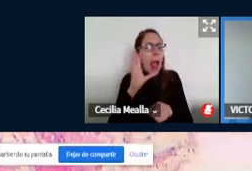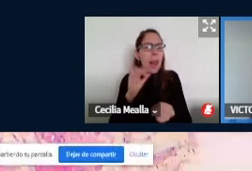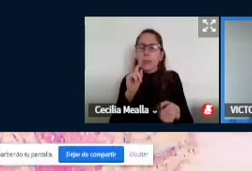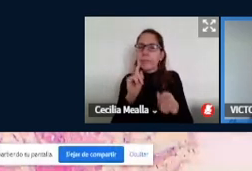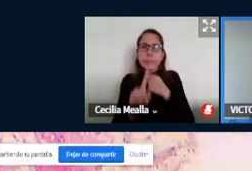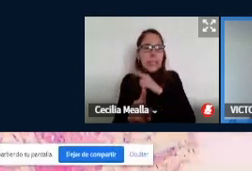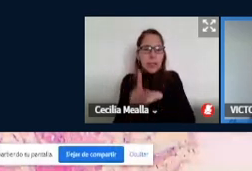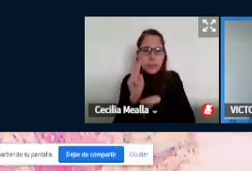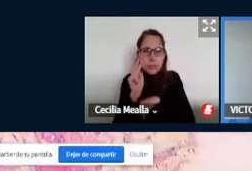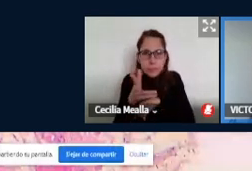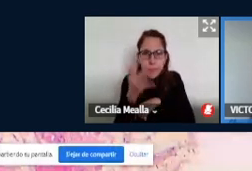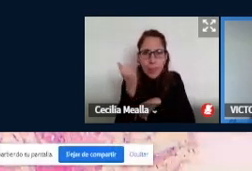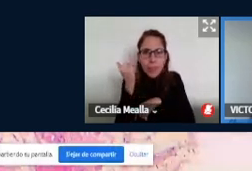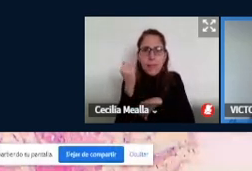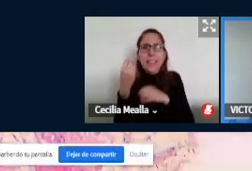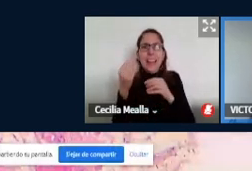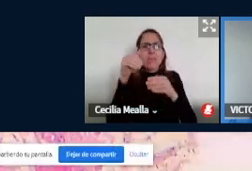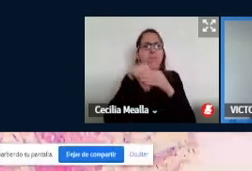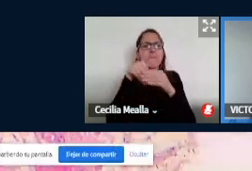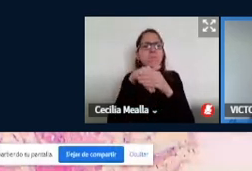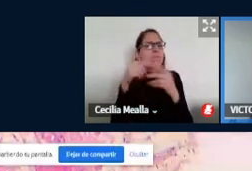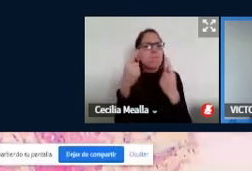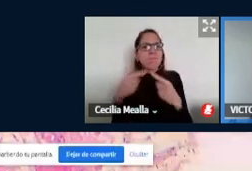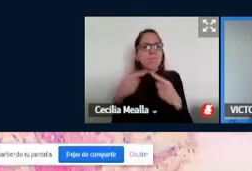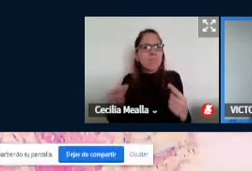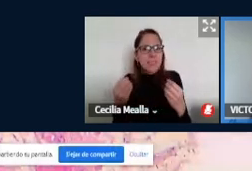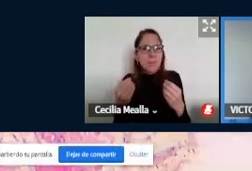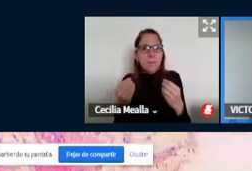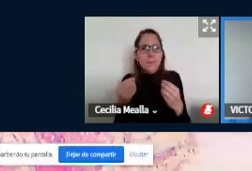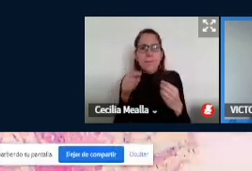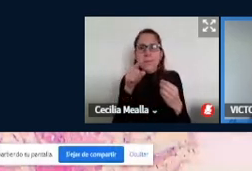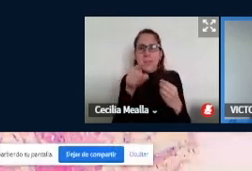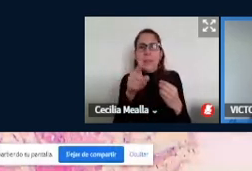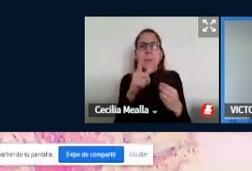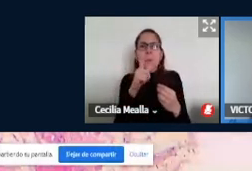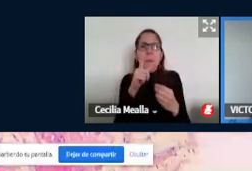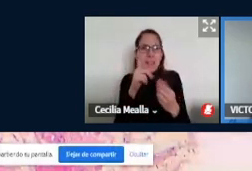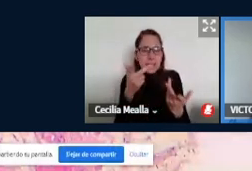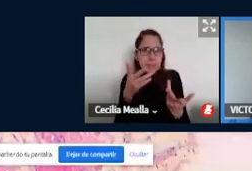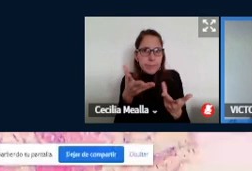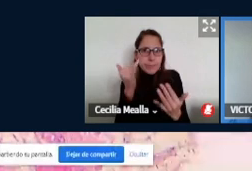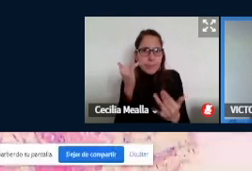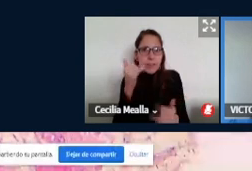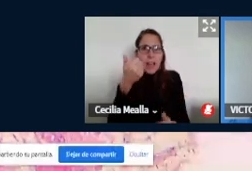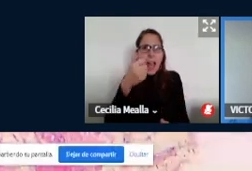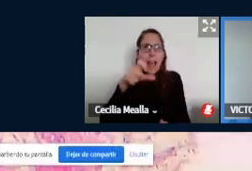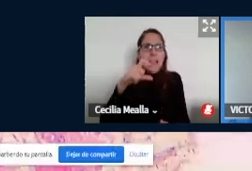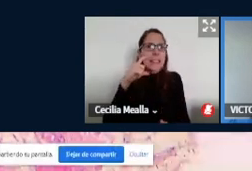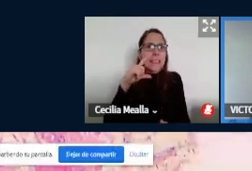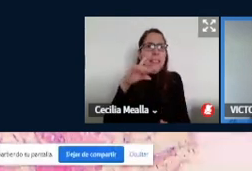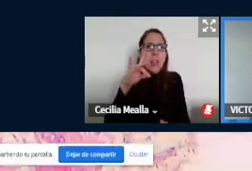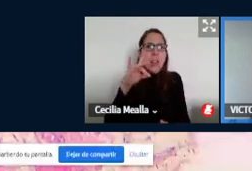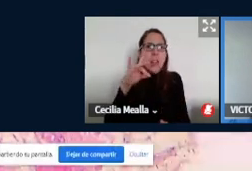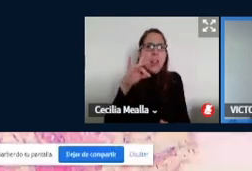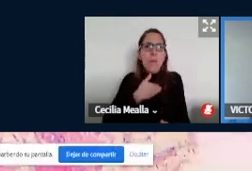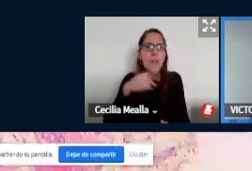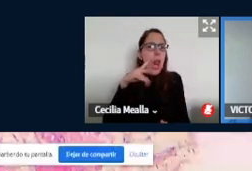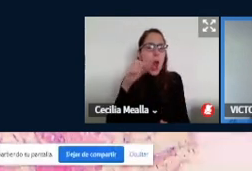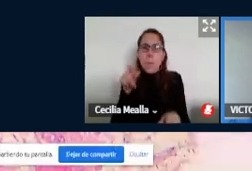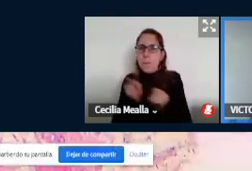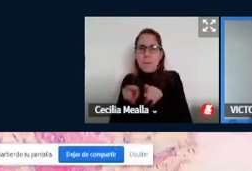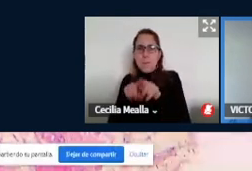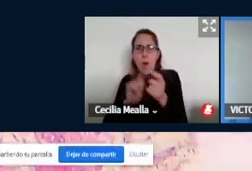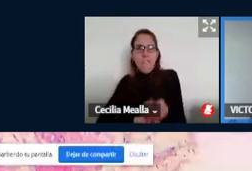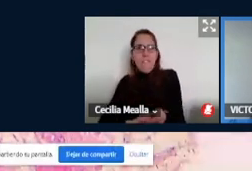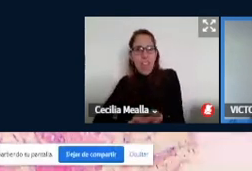para darse cuenta, es el contenido. Fíjense que es bien acidófilo, igual que en la vena, igual que en esta